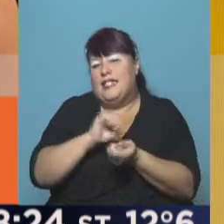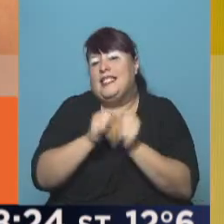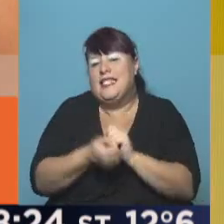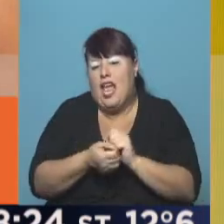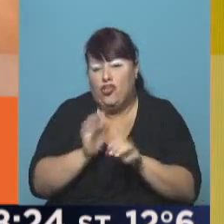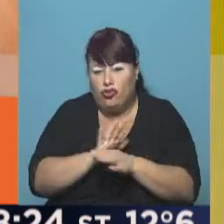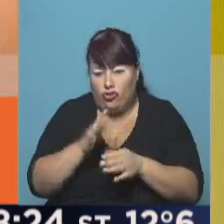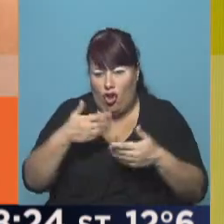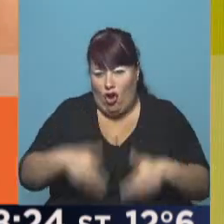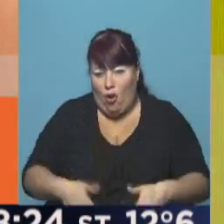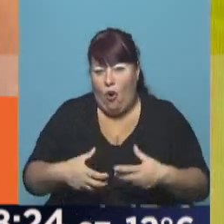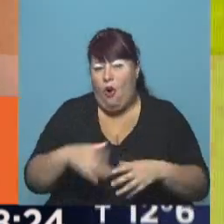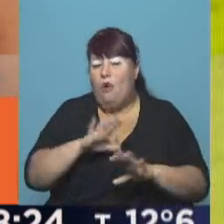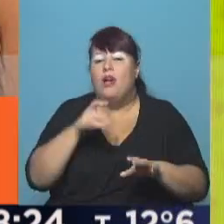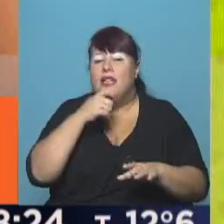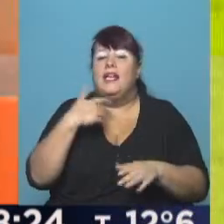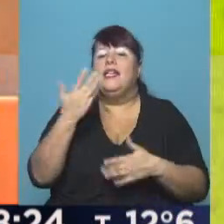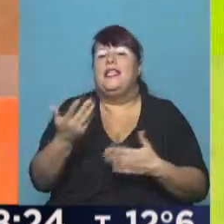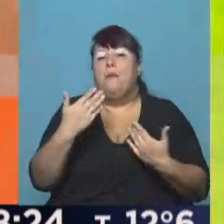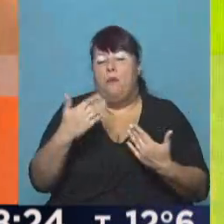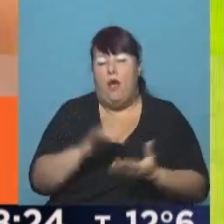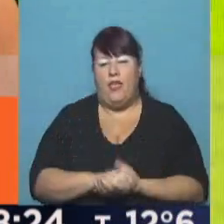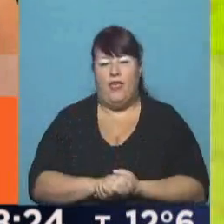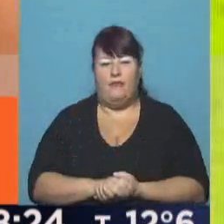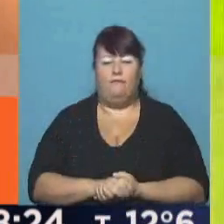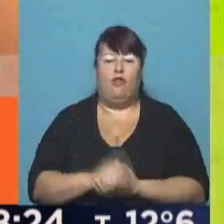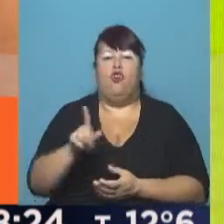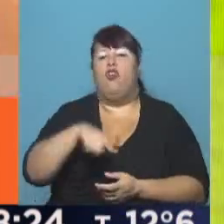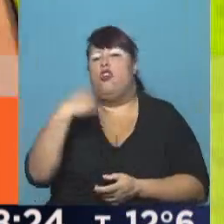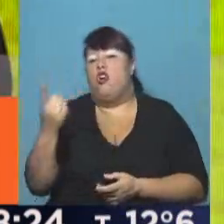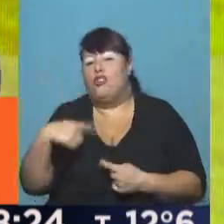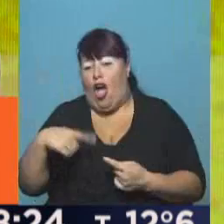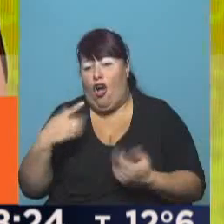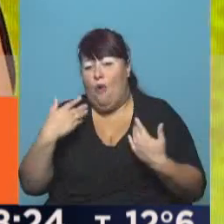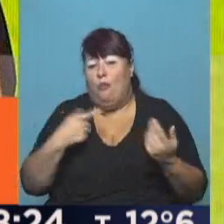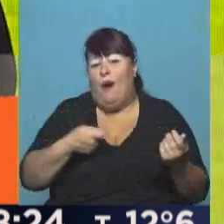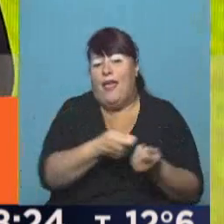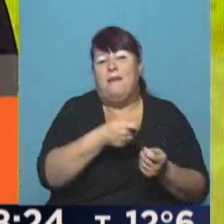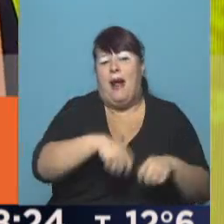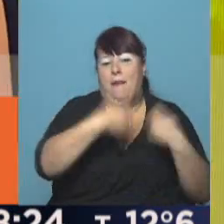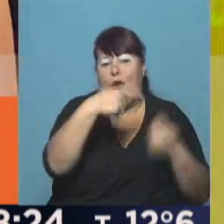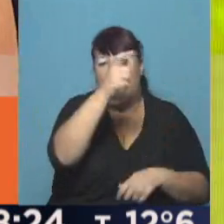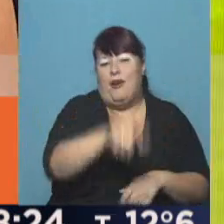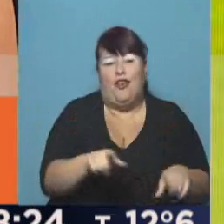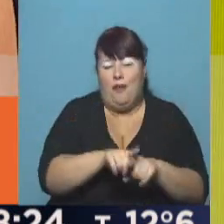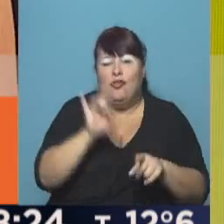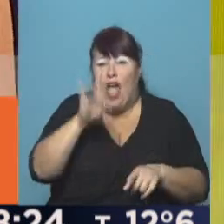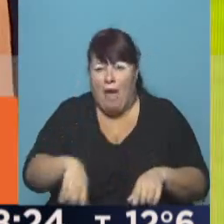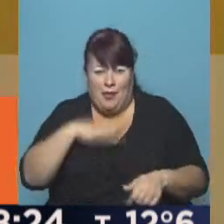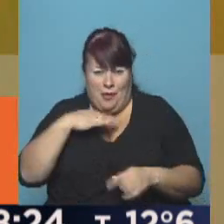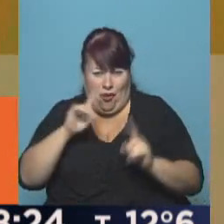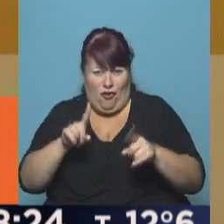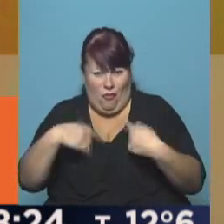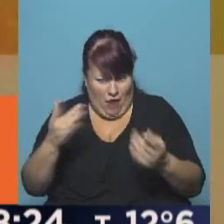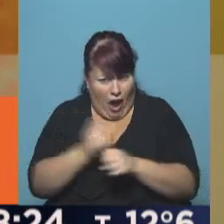lo que tiene que ver con sus genitales, sí producir otro objeto para seguir haciendo daño en ese sentido.